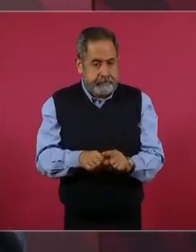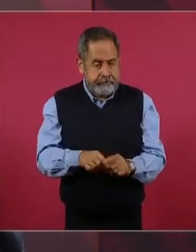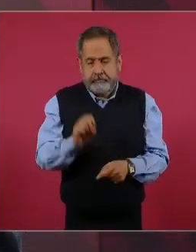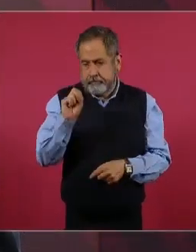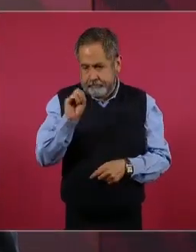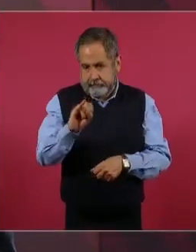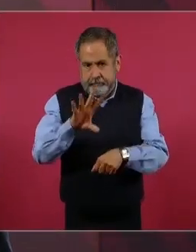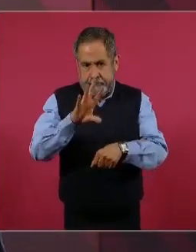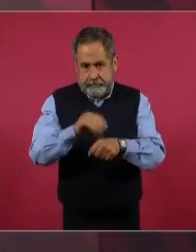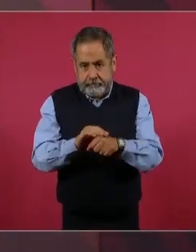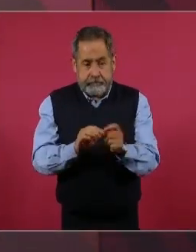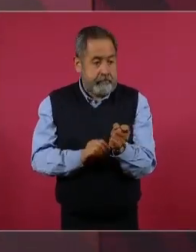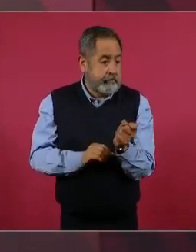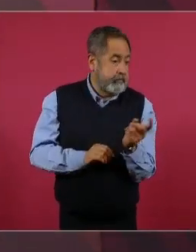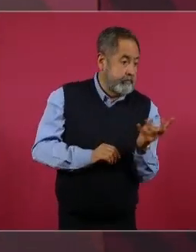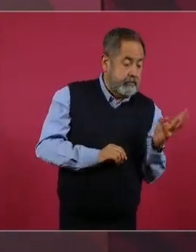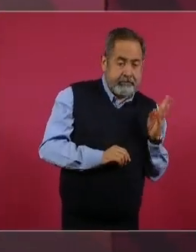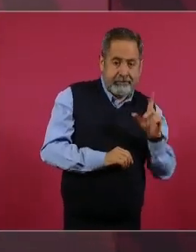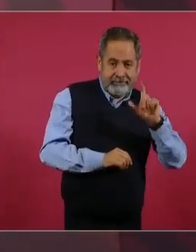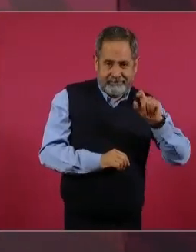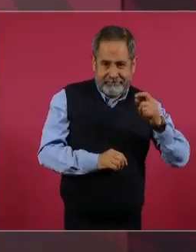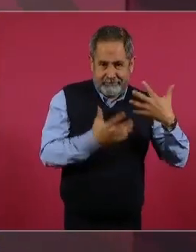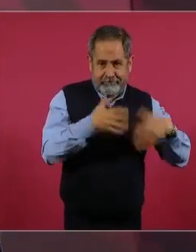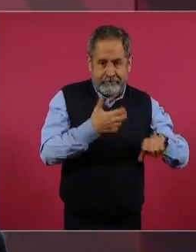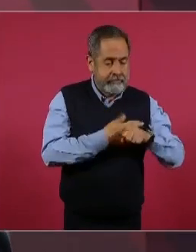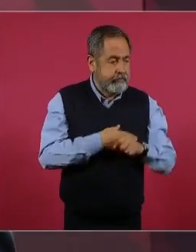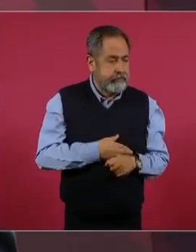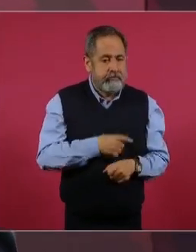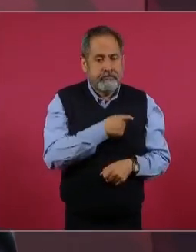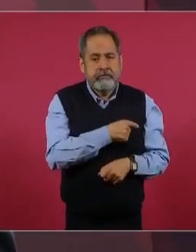ese medicamento similar,